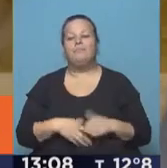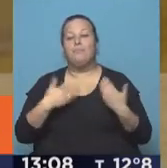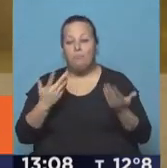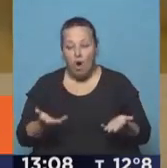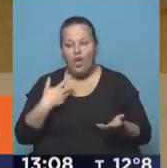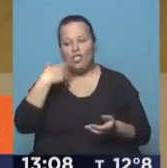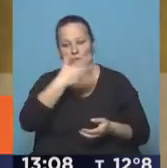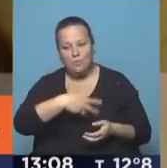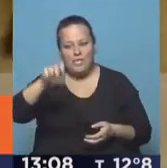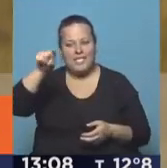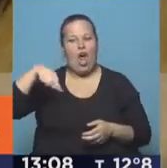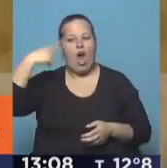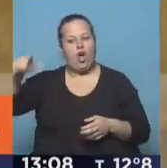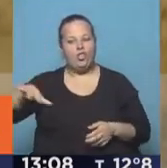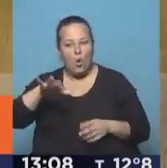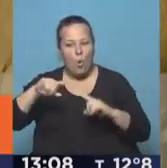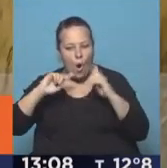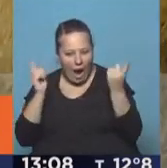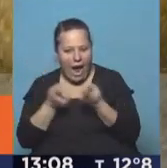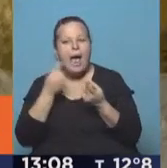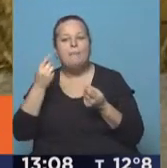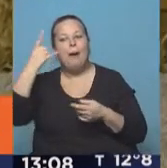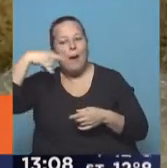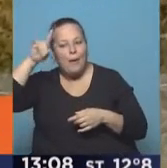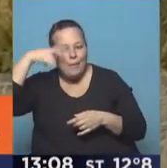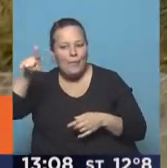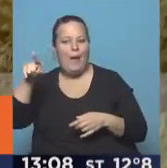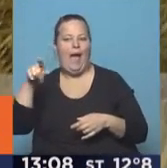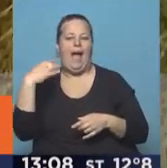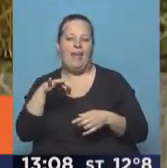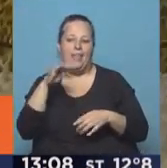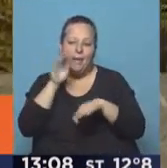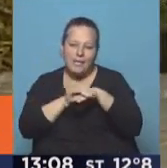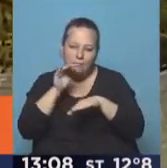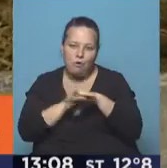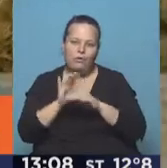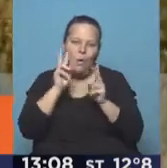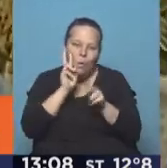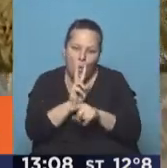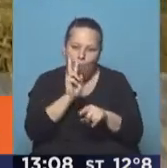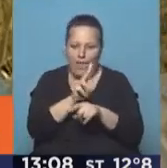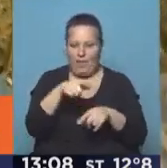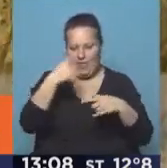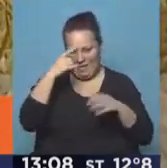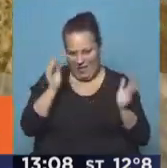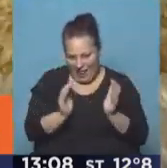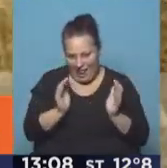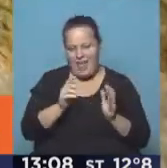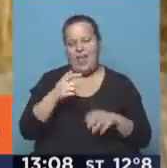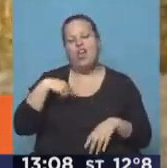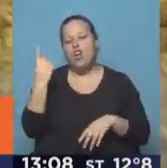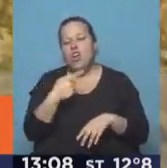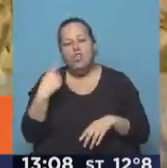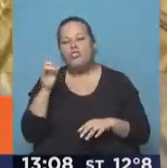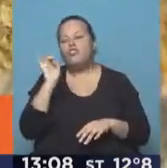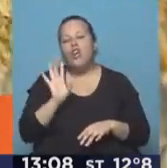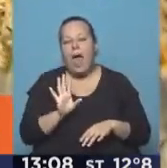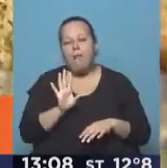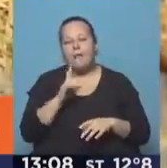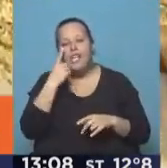por eso la llevamos a ese lugar, para que la vaca se encargue de su propio cuidado, ¿no? Nosotros más que nada